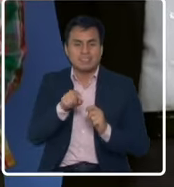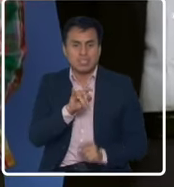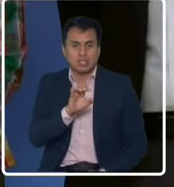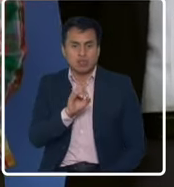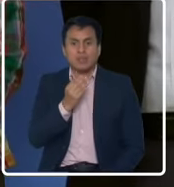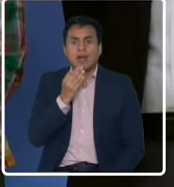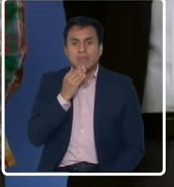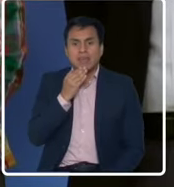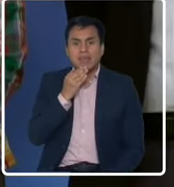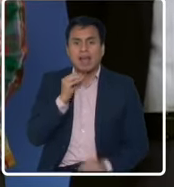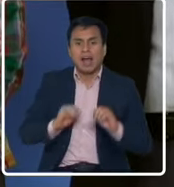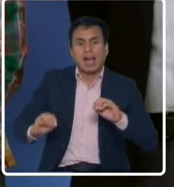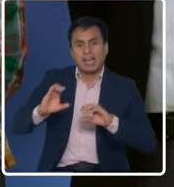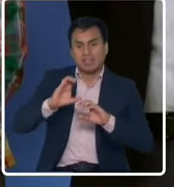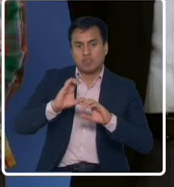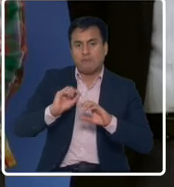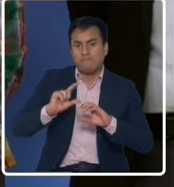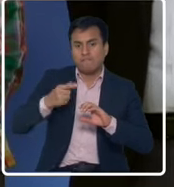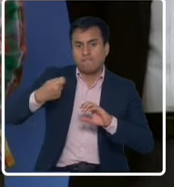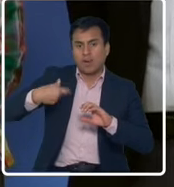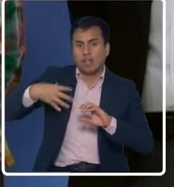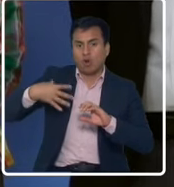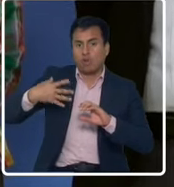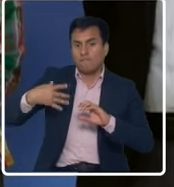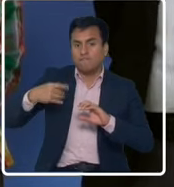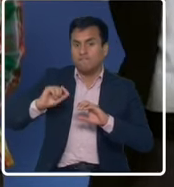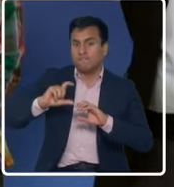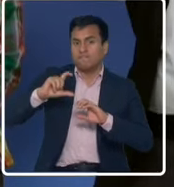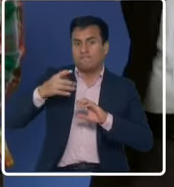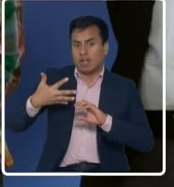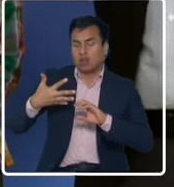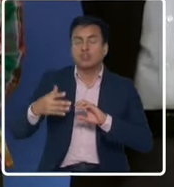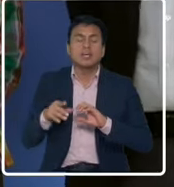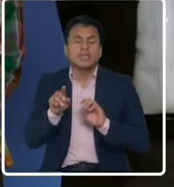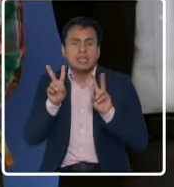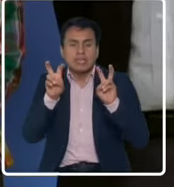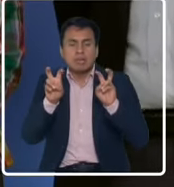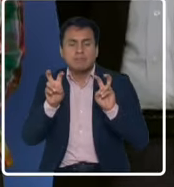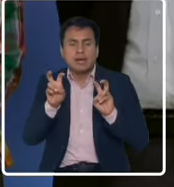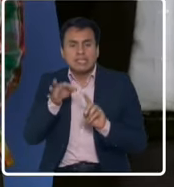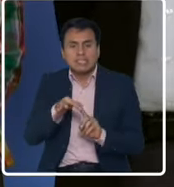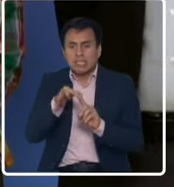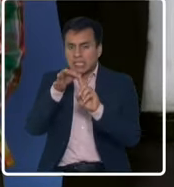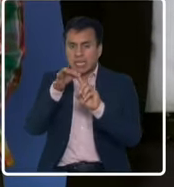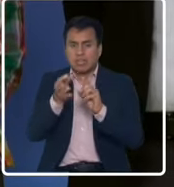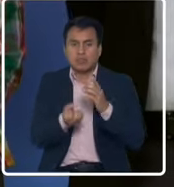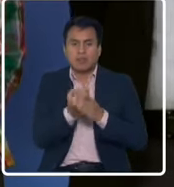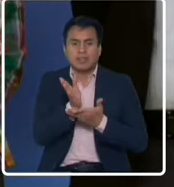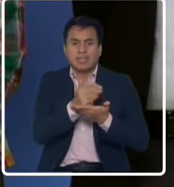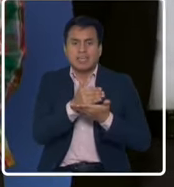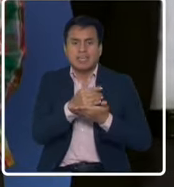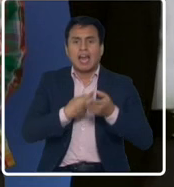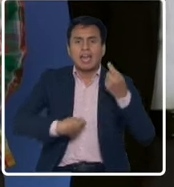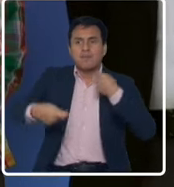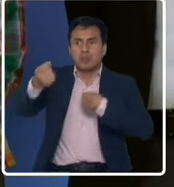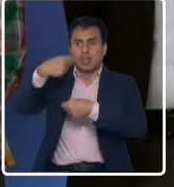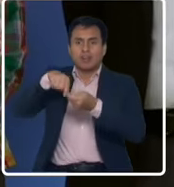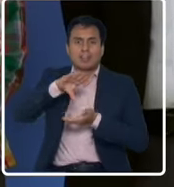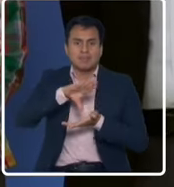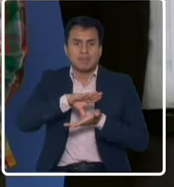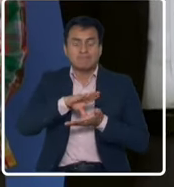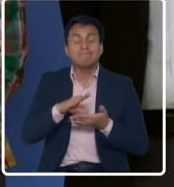y también para la agregación de valor eh un tema central en toda la nueva estrategia exportadora del